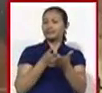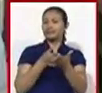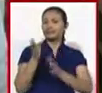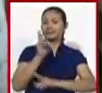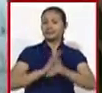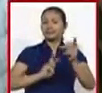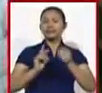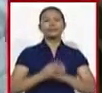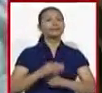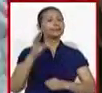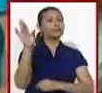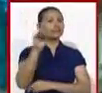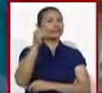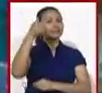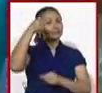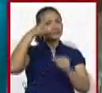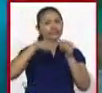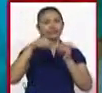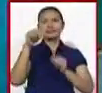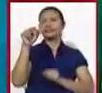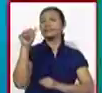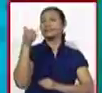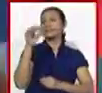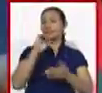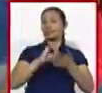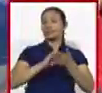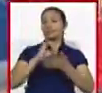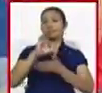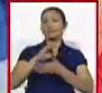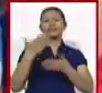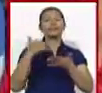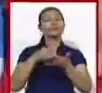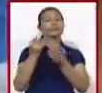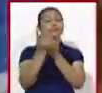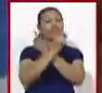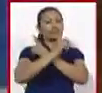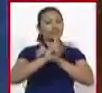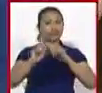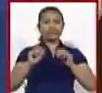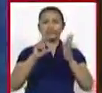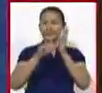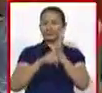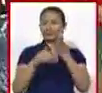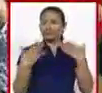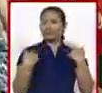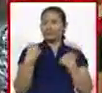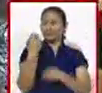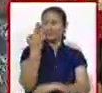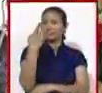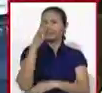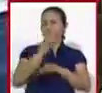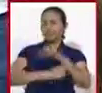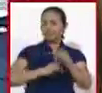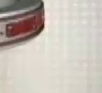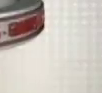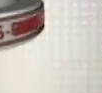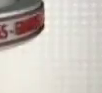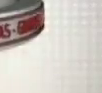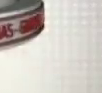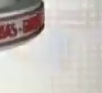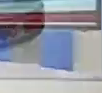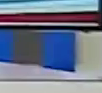de todo un pueblo. Bolivia recuerda este 10 de octubre 35 años de haber recuperado el sistema democrático luego de atravesar 18 años de